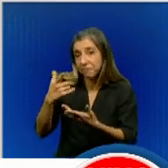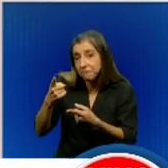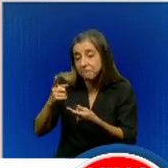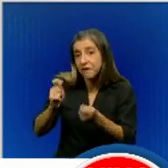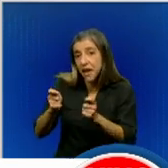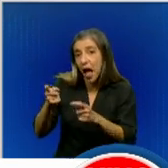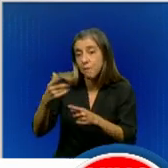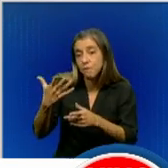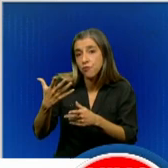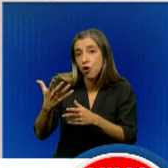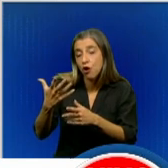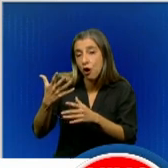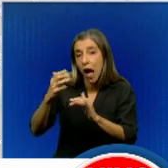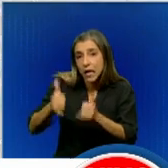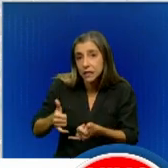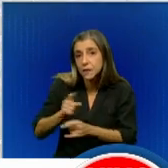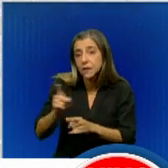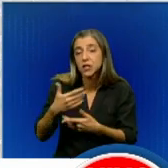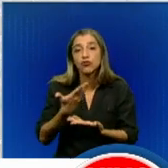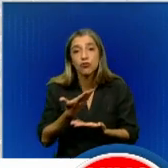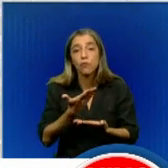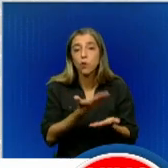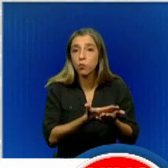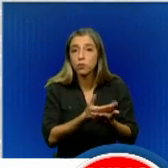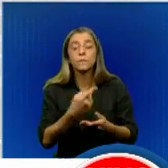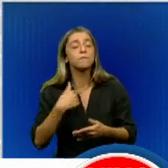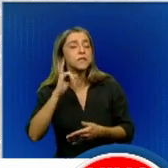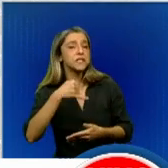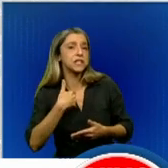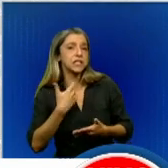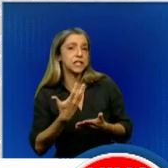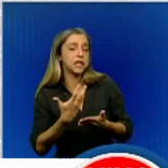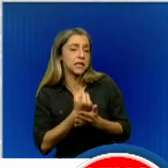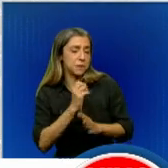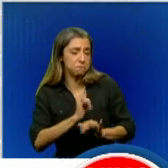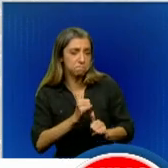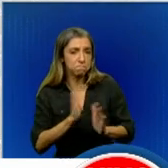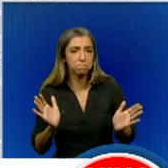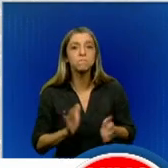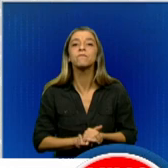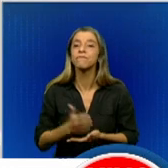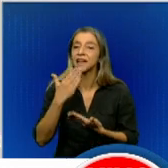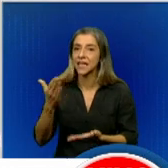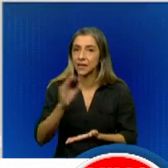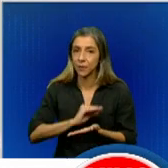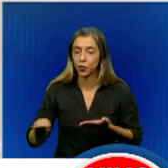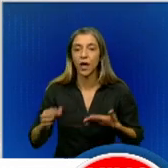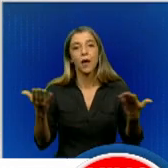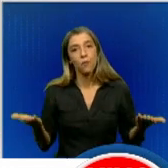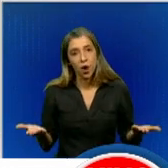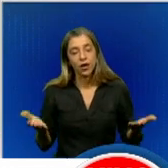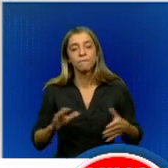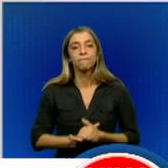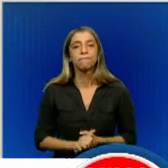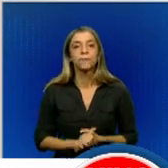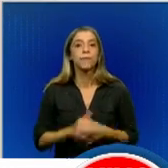tratamiento que plantea el diputado ritondo si presidente aceptamos el cambio gracias diputada bueno según